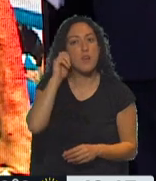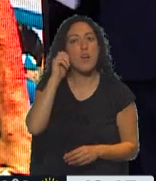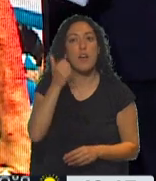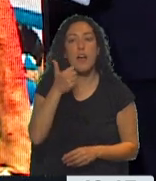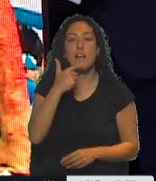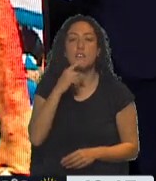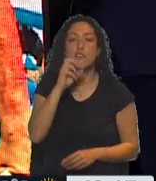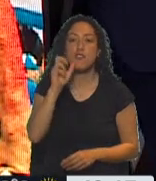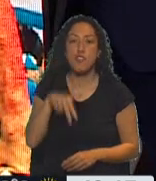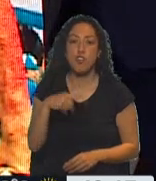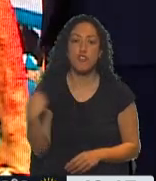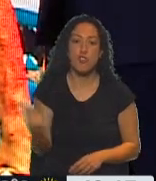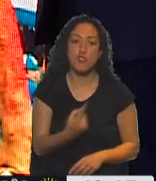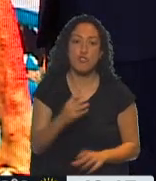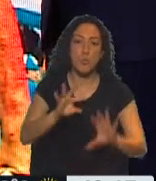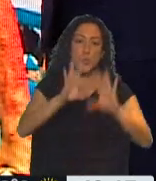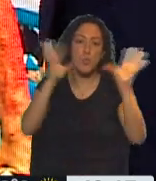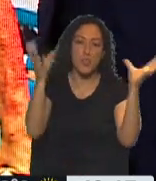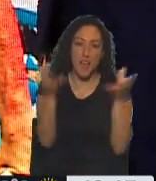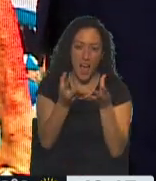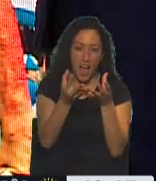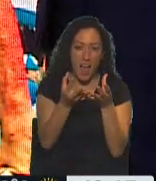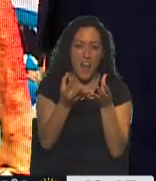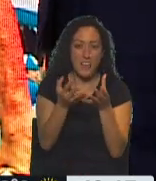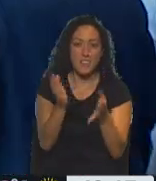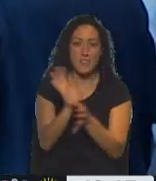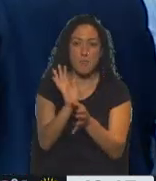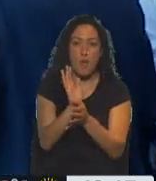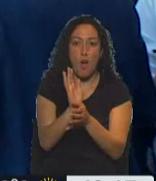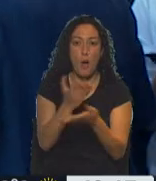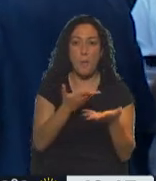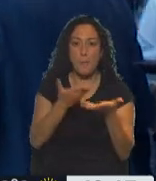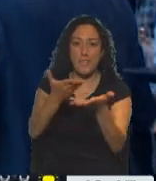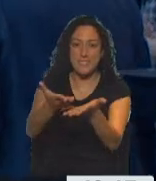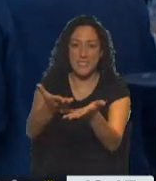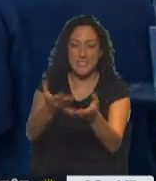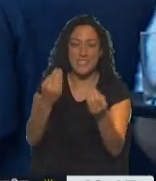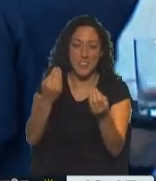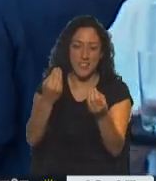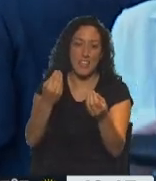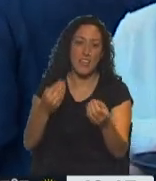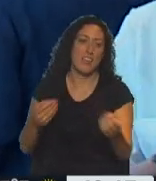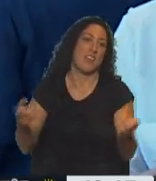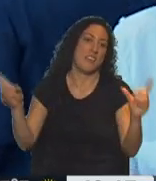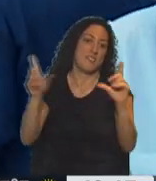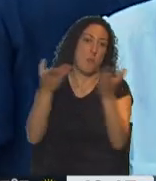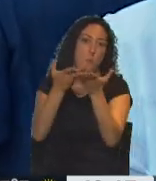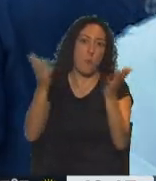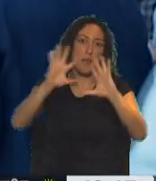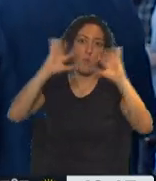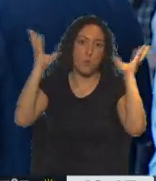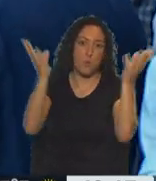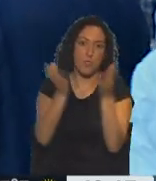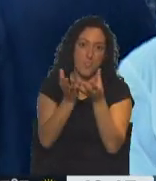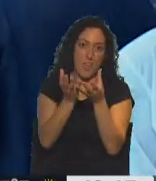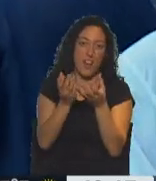Somos Mundiales es el leitmotiv que encontramos para presentar lo que va a ser nuestra cobertura en la Copa del Mundo a